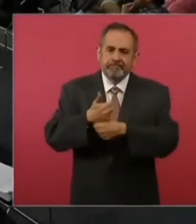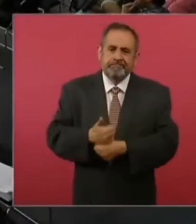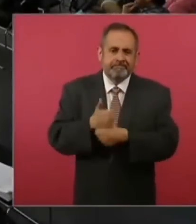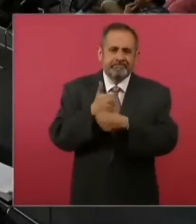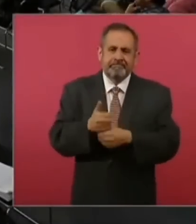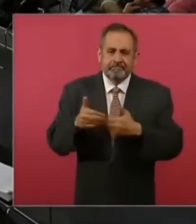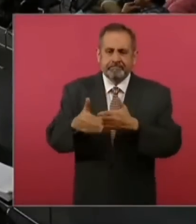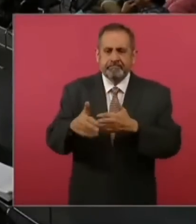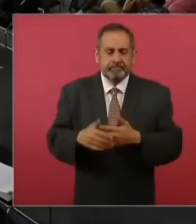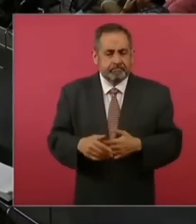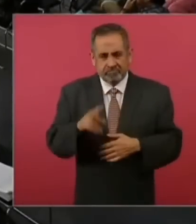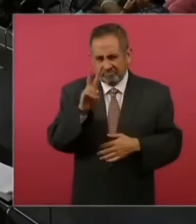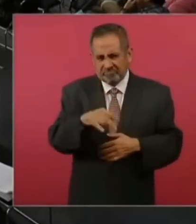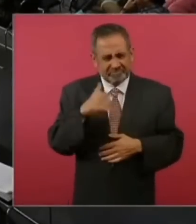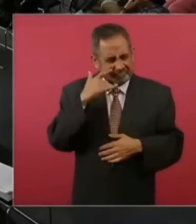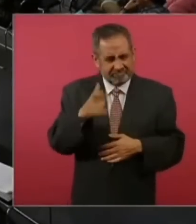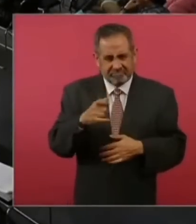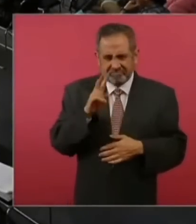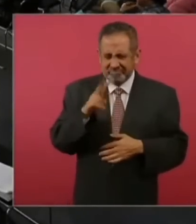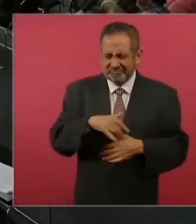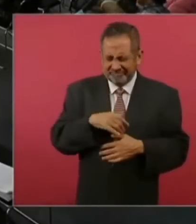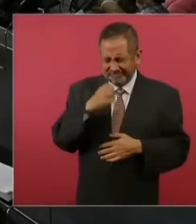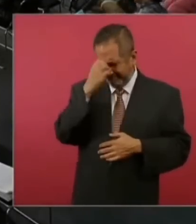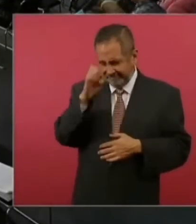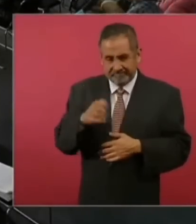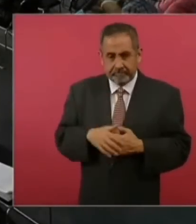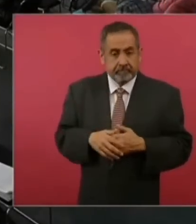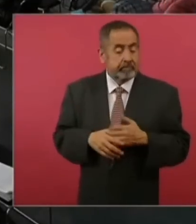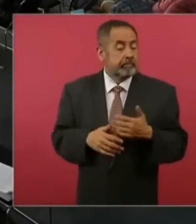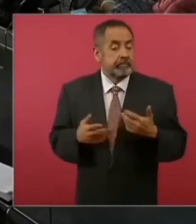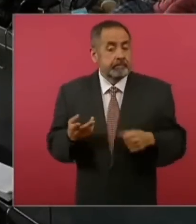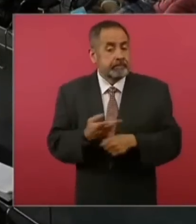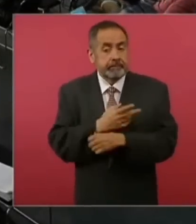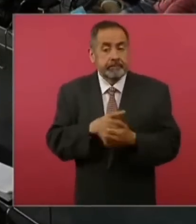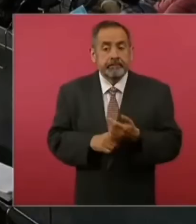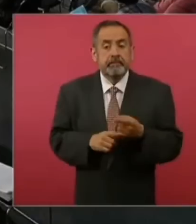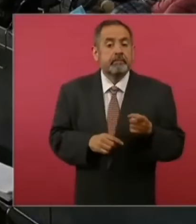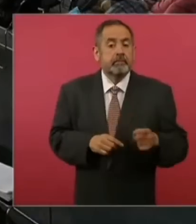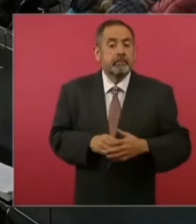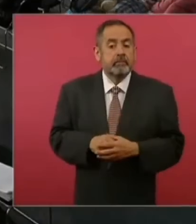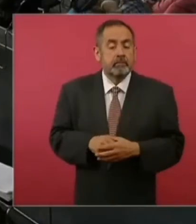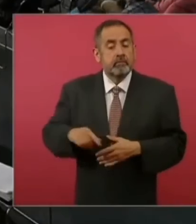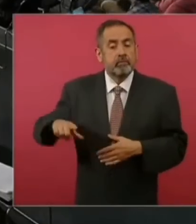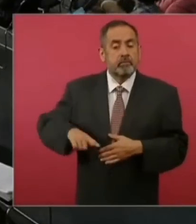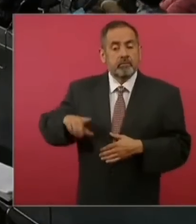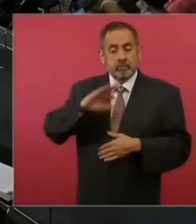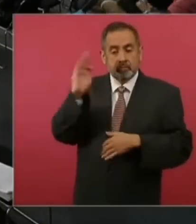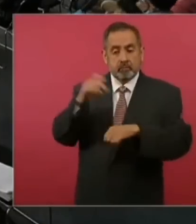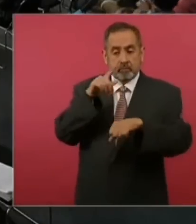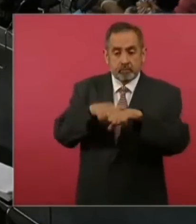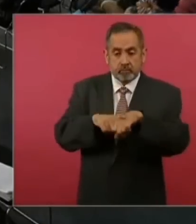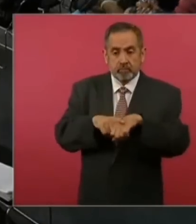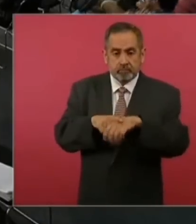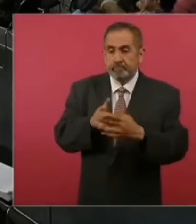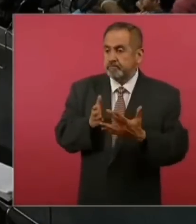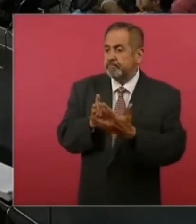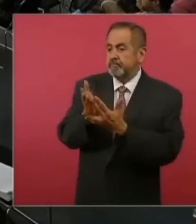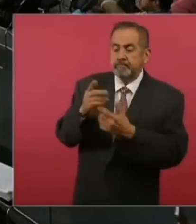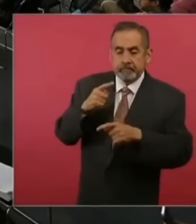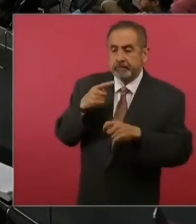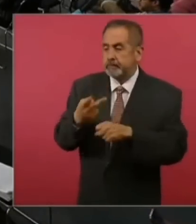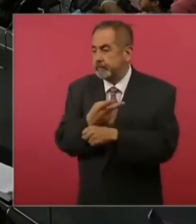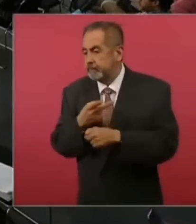porque cosa bien rara, lo debo de decir con mucha extrañeza, pero resulta que el gobierno federal